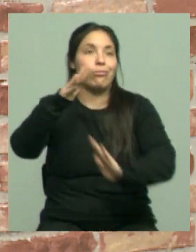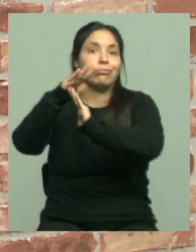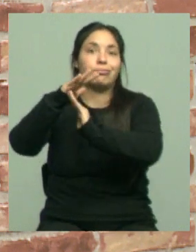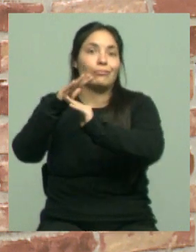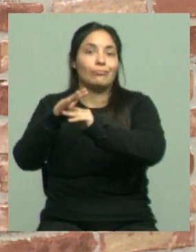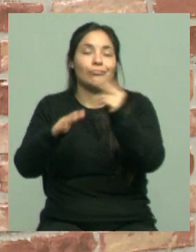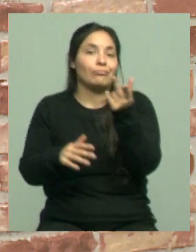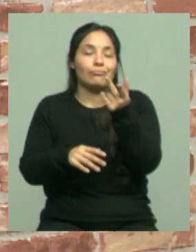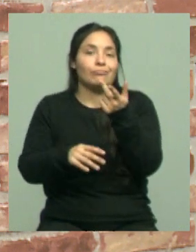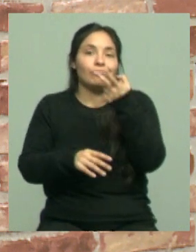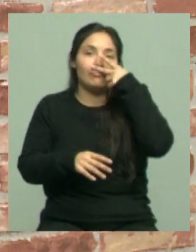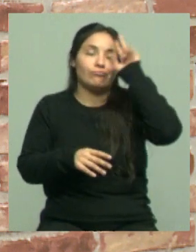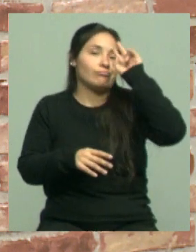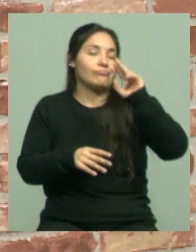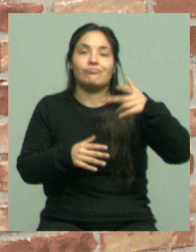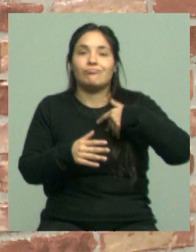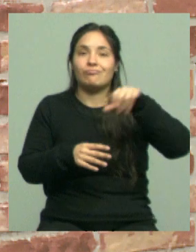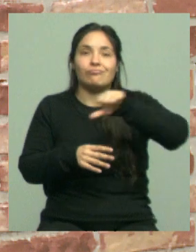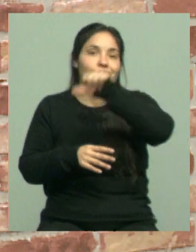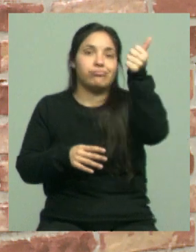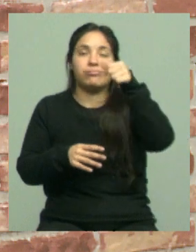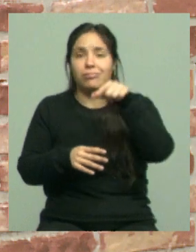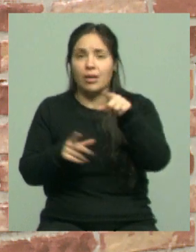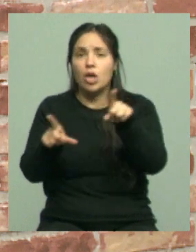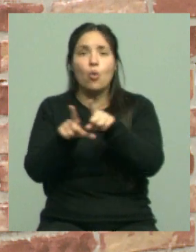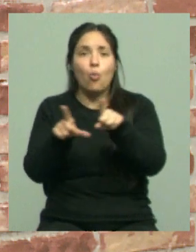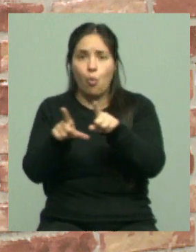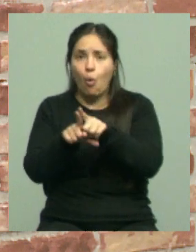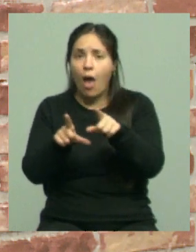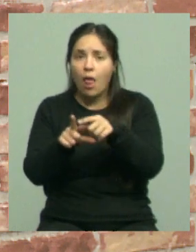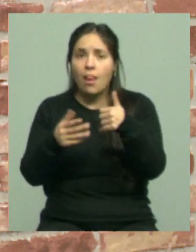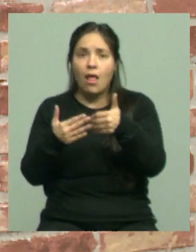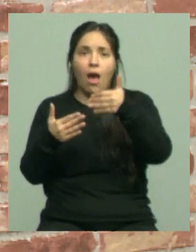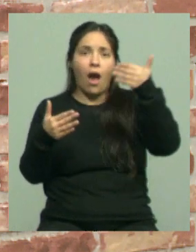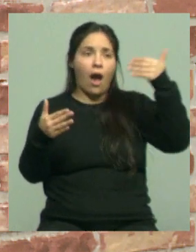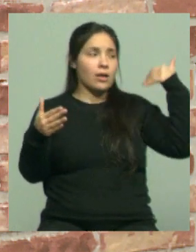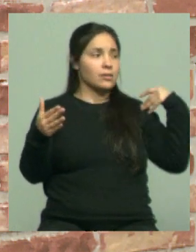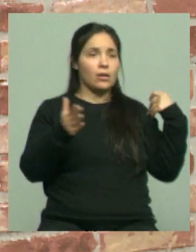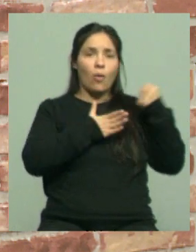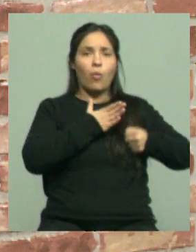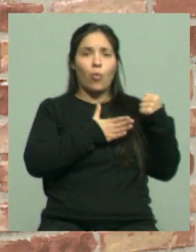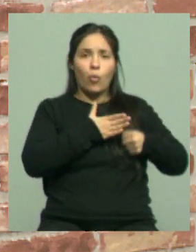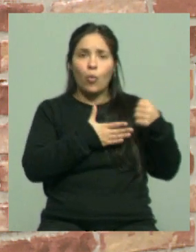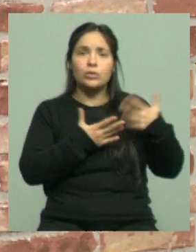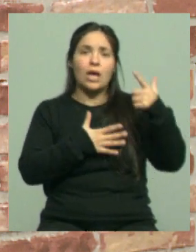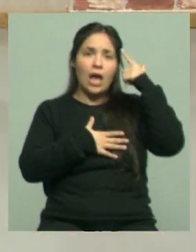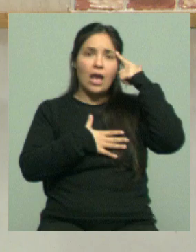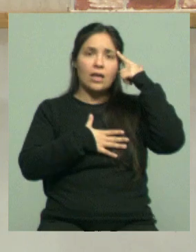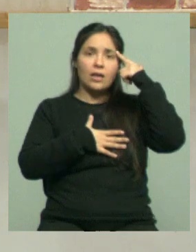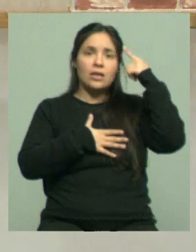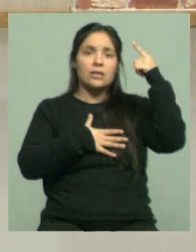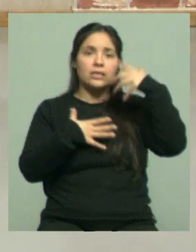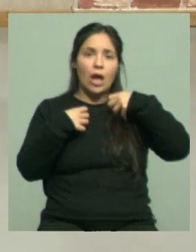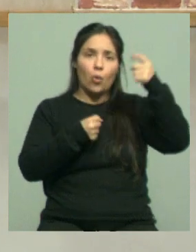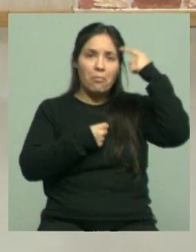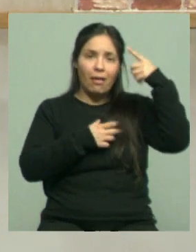hasta ese costo personal que han tenido que pagar, ya sea en su salud mental, en su salud física, en